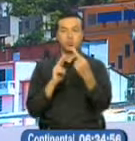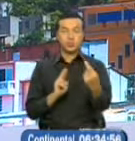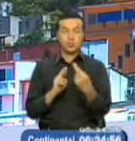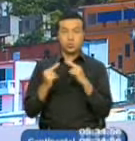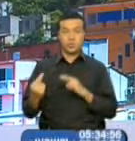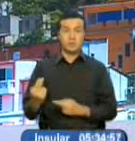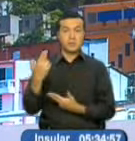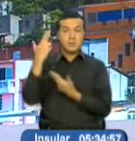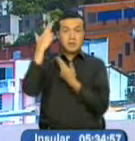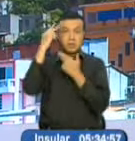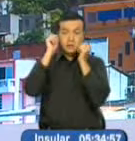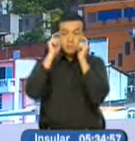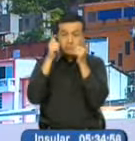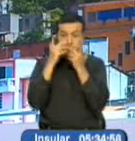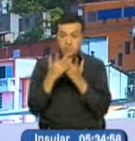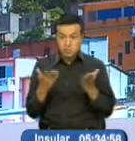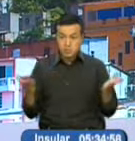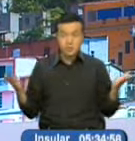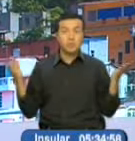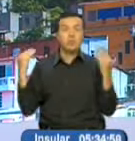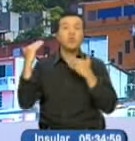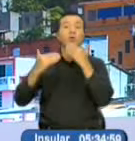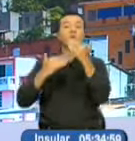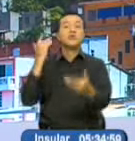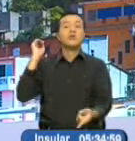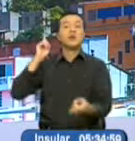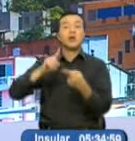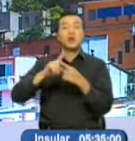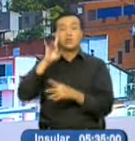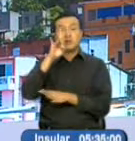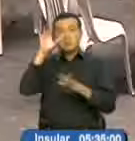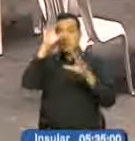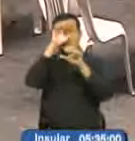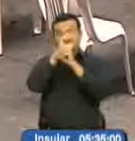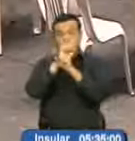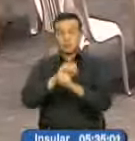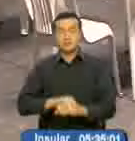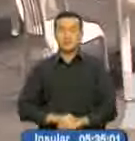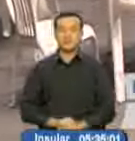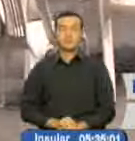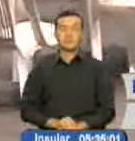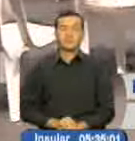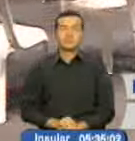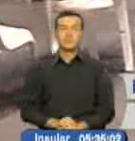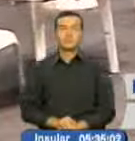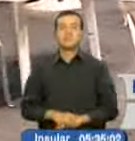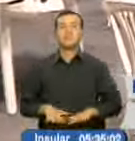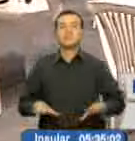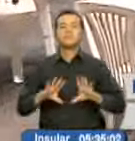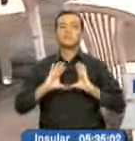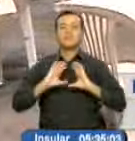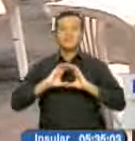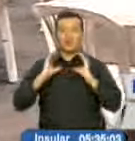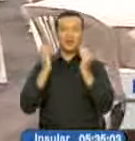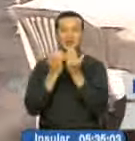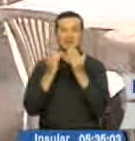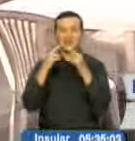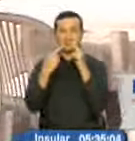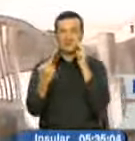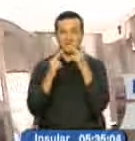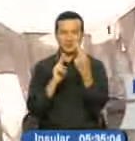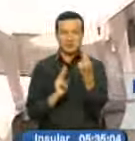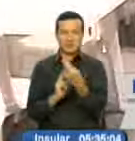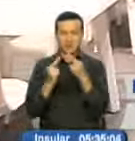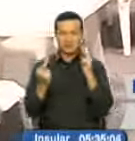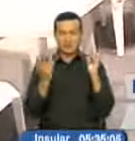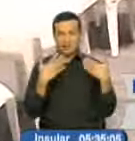Armadas custodian el material y el proceso finalizará a las 8 de la noche. En el Coliseo Rumiñahui se ultiman los detalles